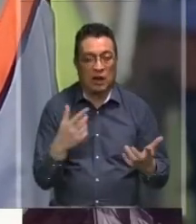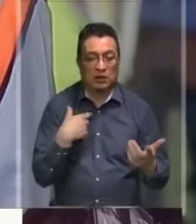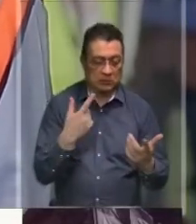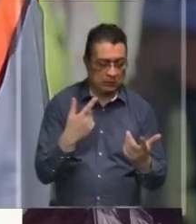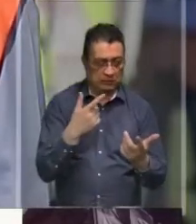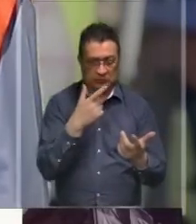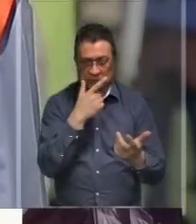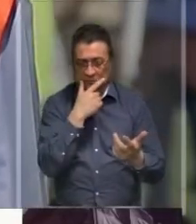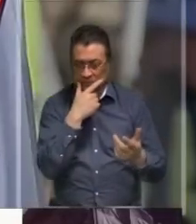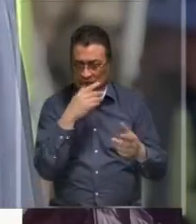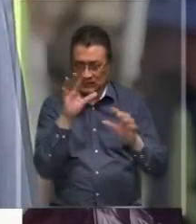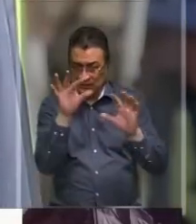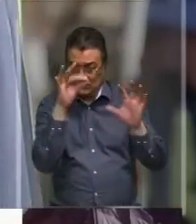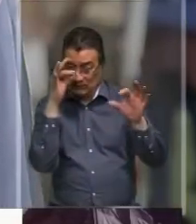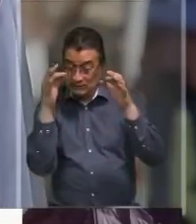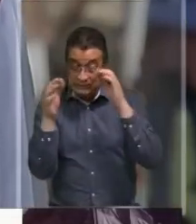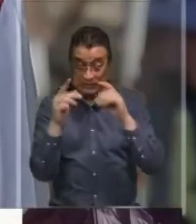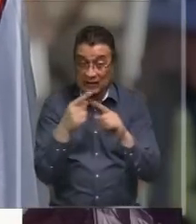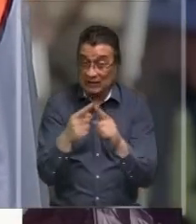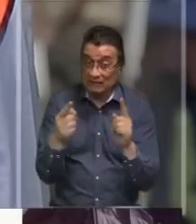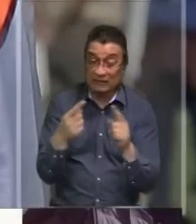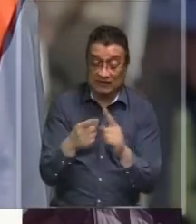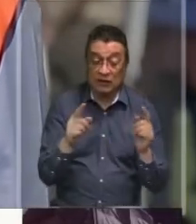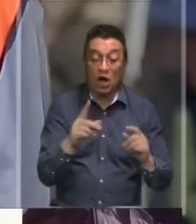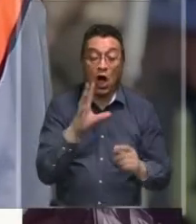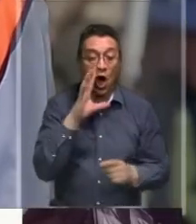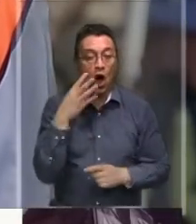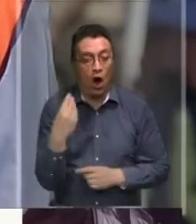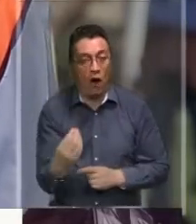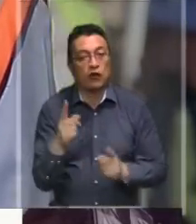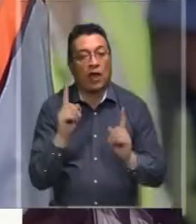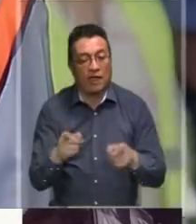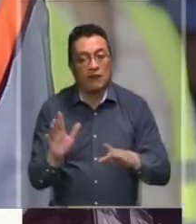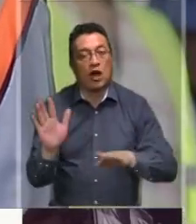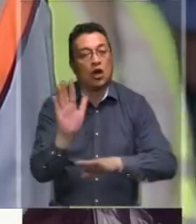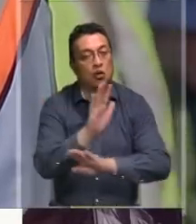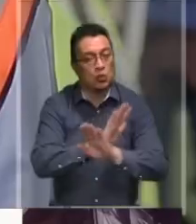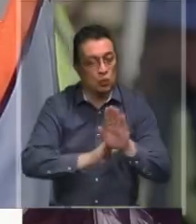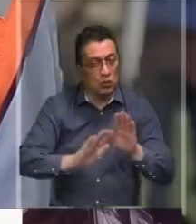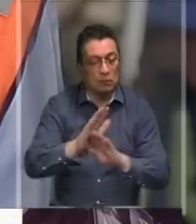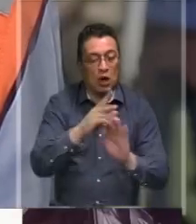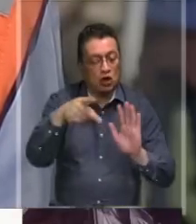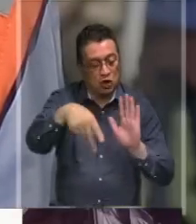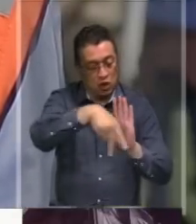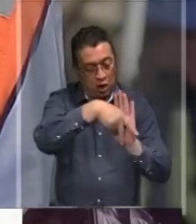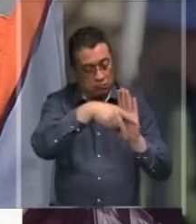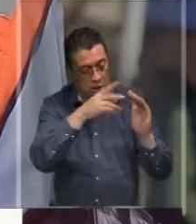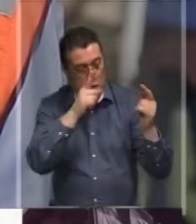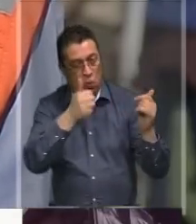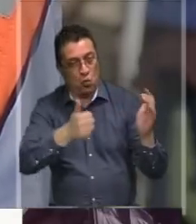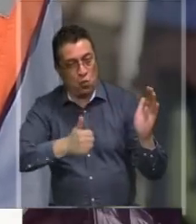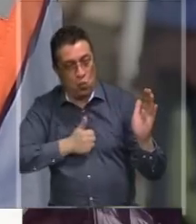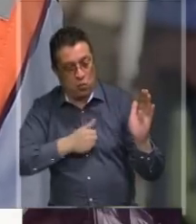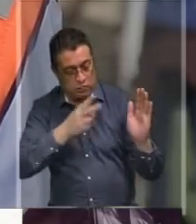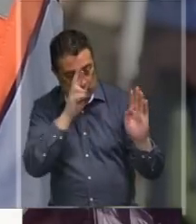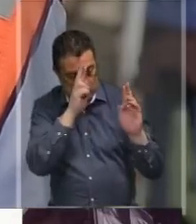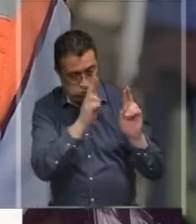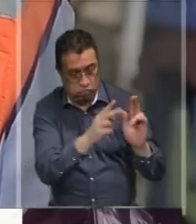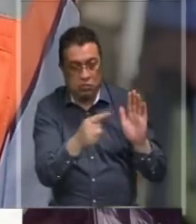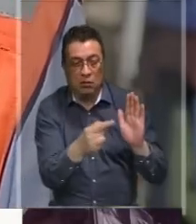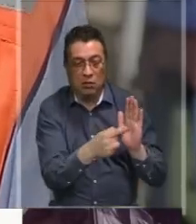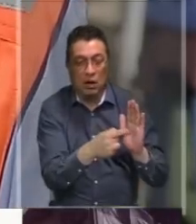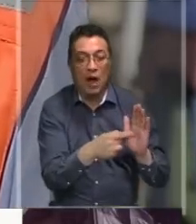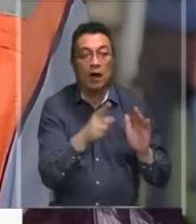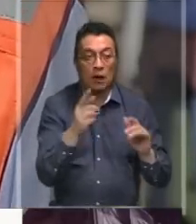interpretación y que obviamente hay que siempre cautelar de que, insisto, se cumpla la normativa. Ahora, creo que también es